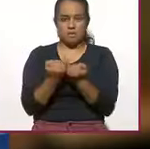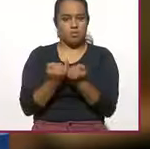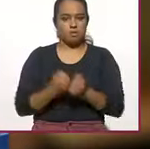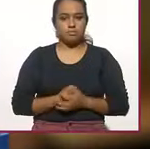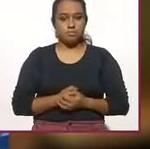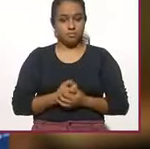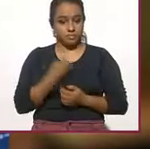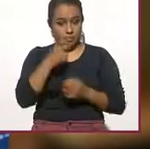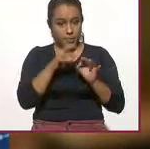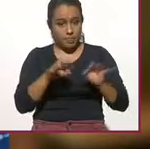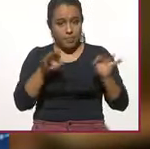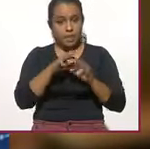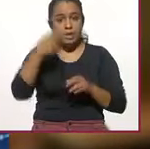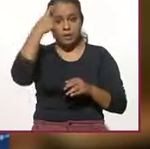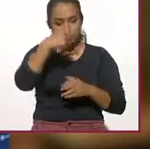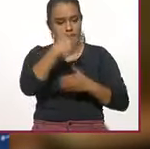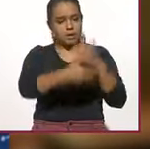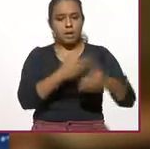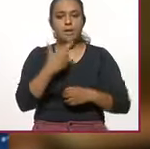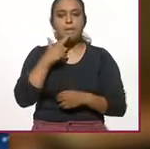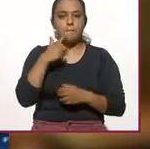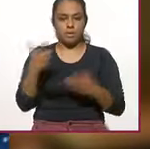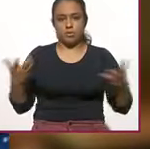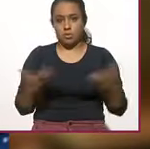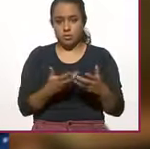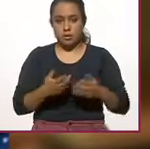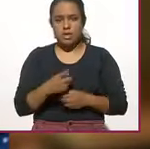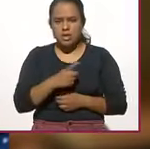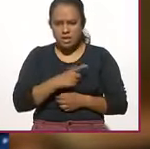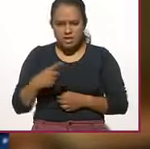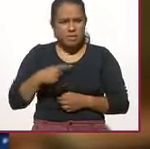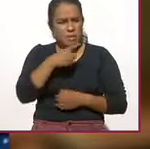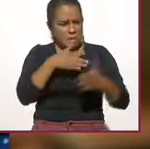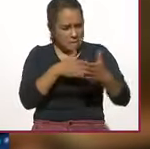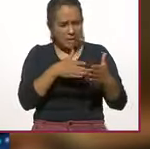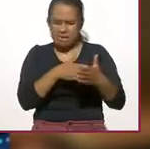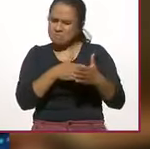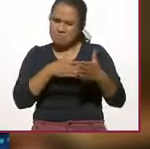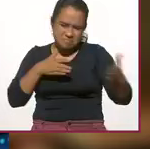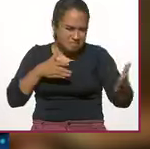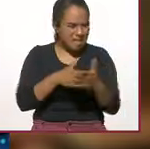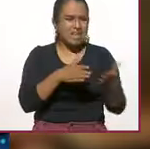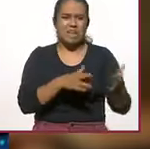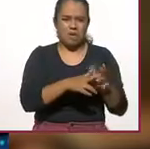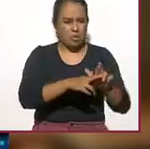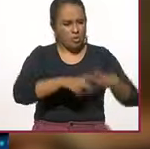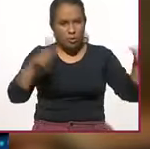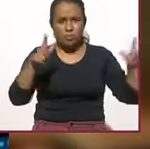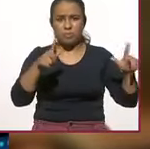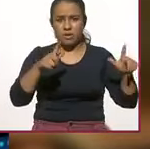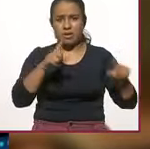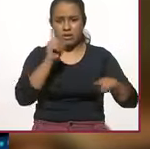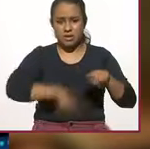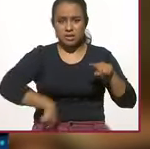es indispensable para construir un mundo mejor y debemos romper las barreras interseccionales